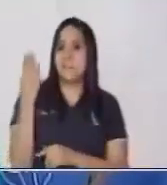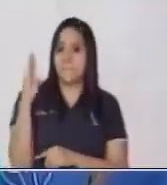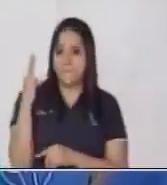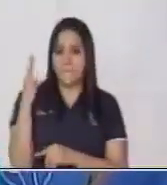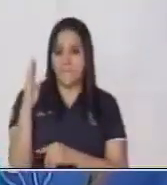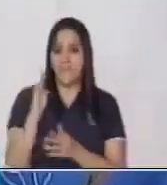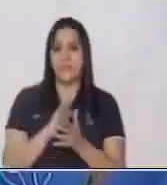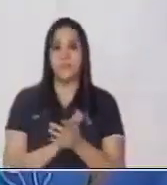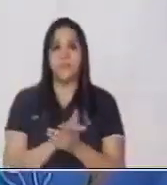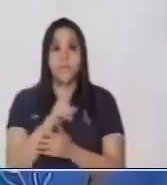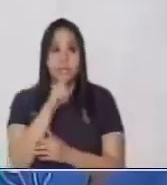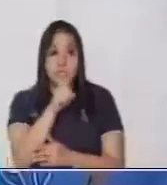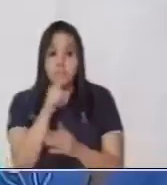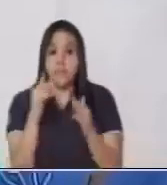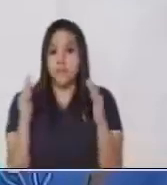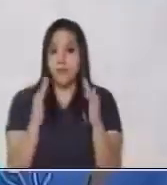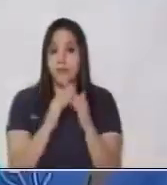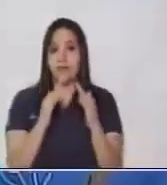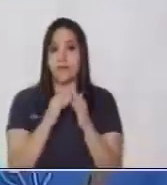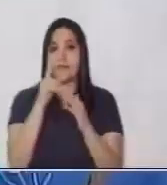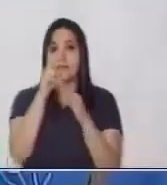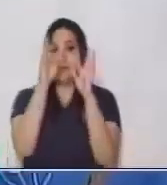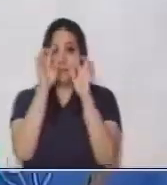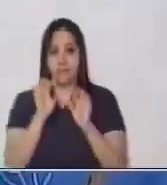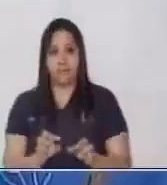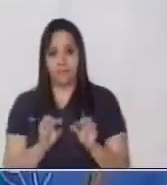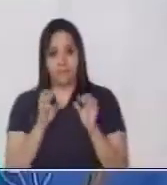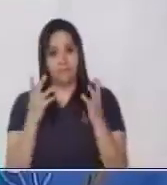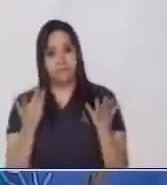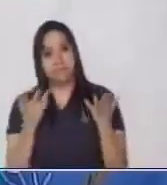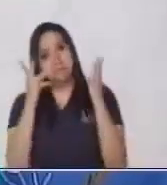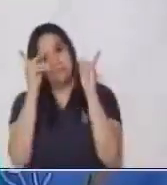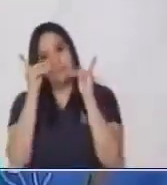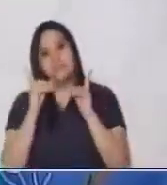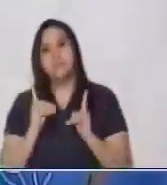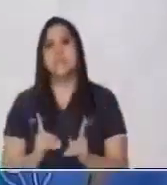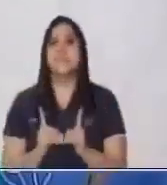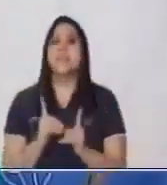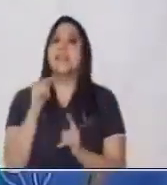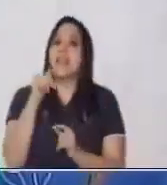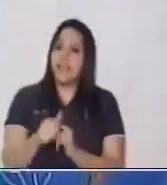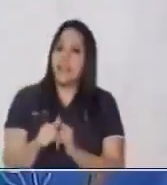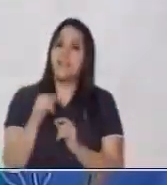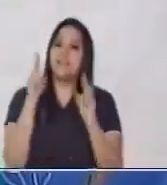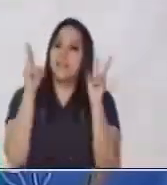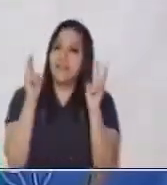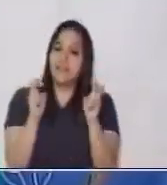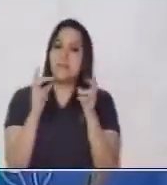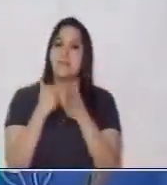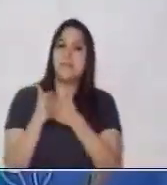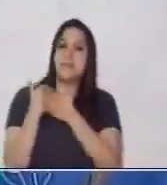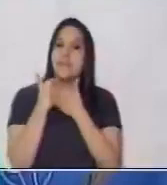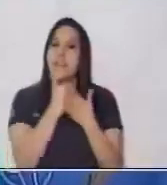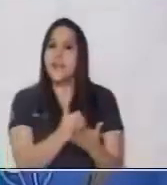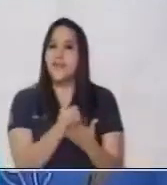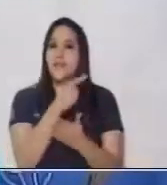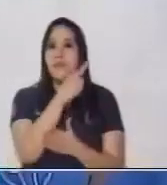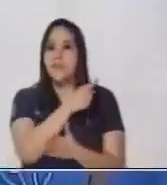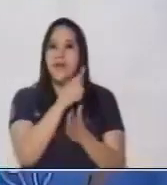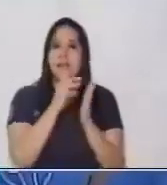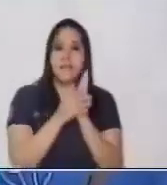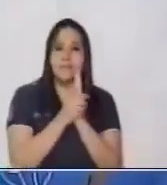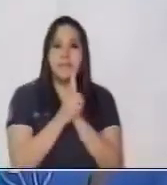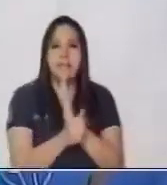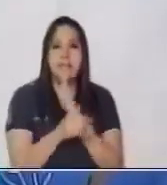básico. Si en casa hay alguna persona con alguna discapacidad, este tema le ayudará a ejercitar habilidades